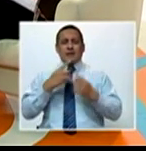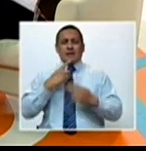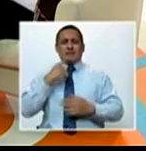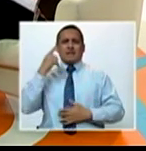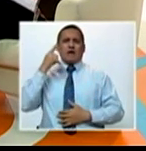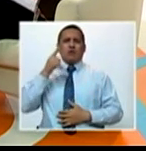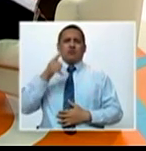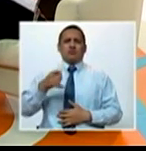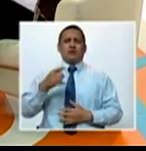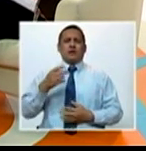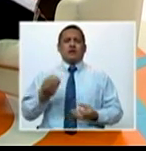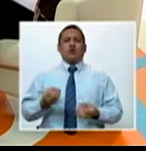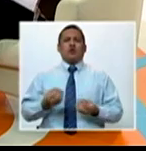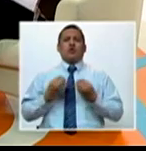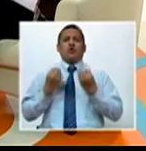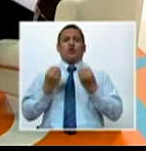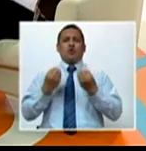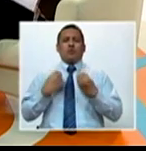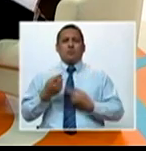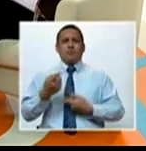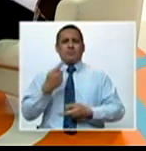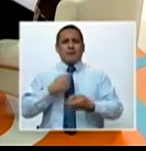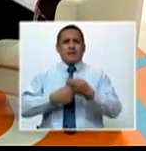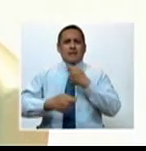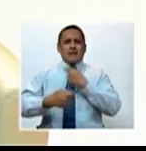de acusarte como